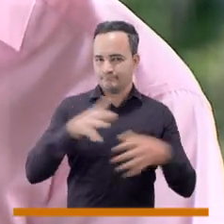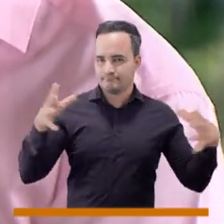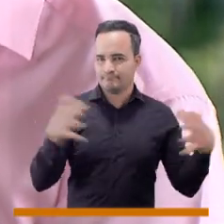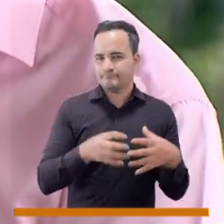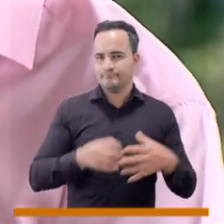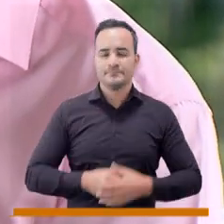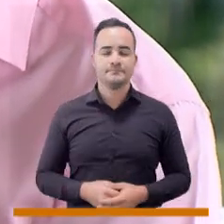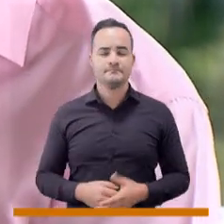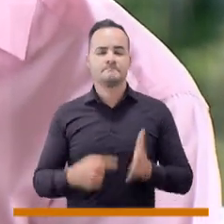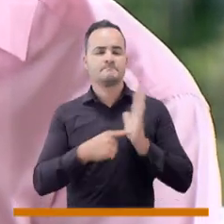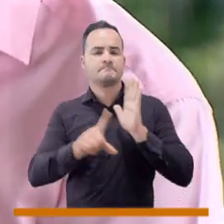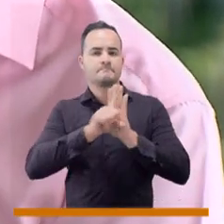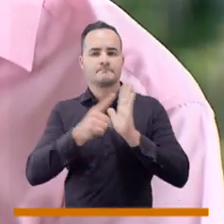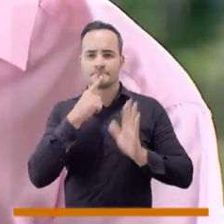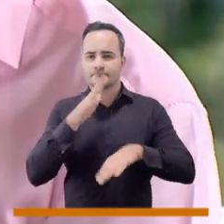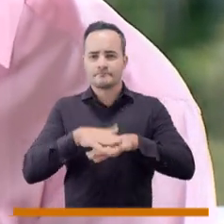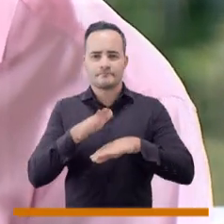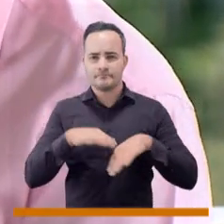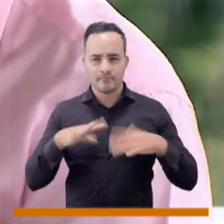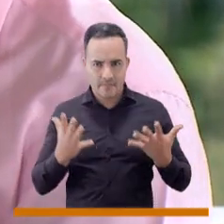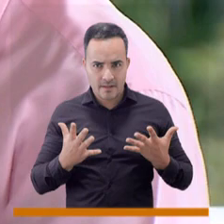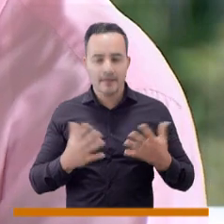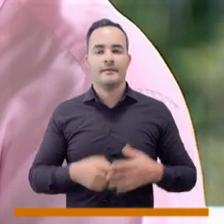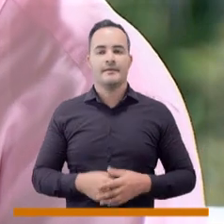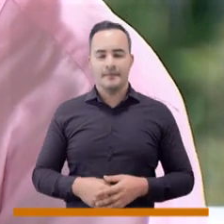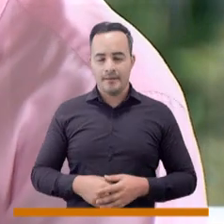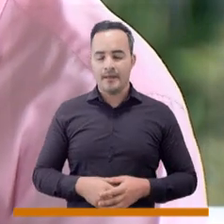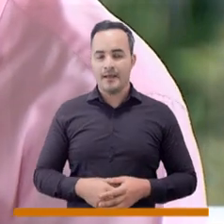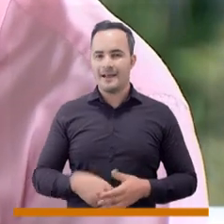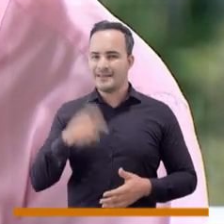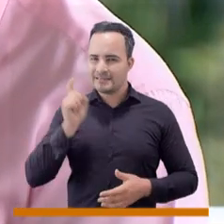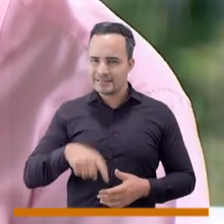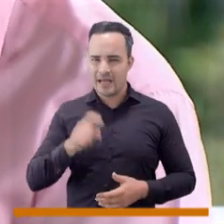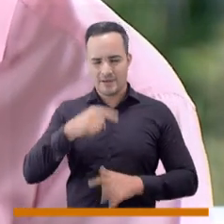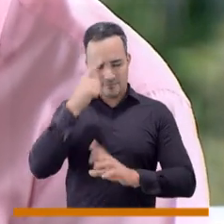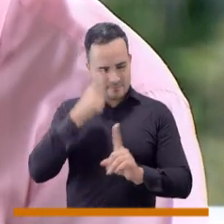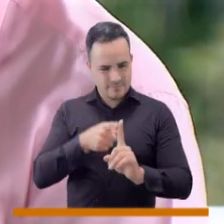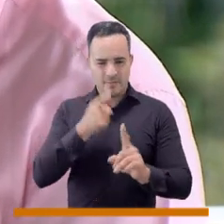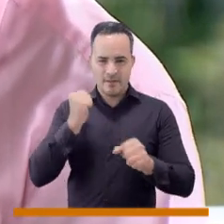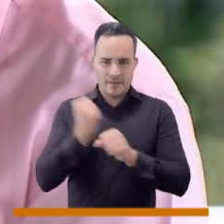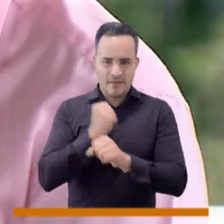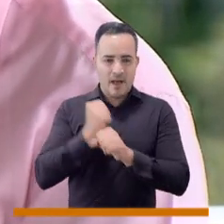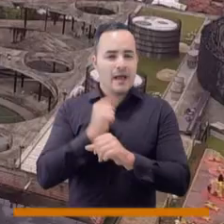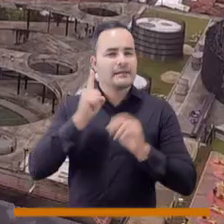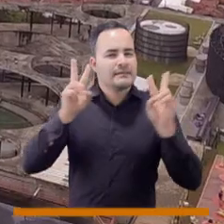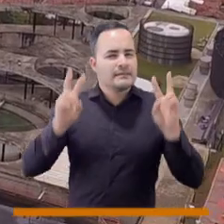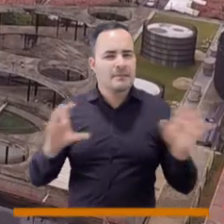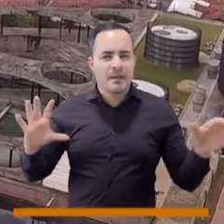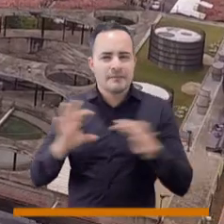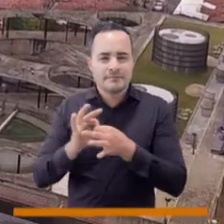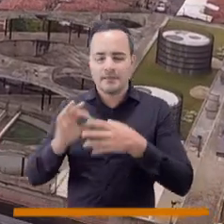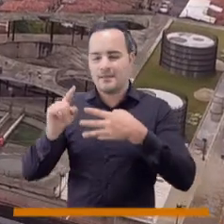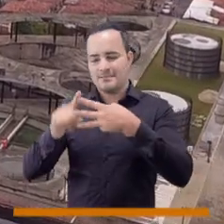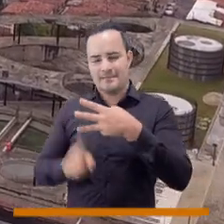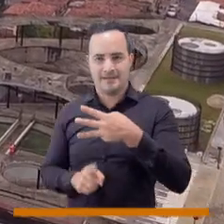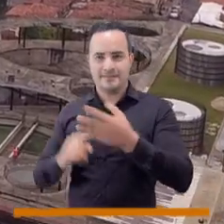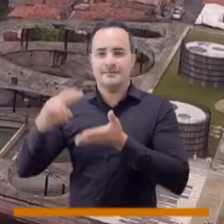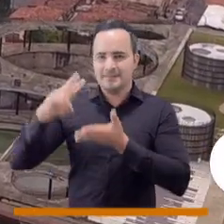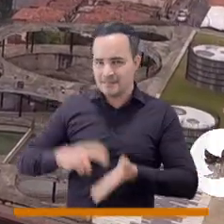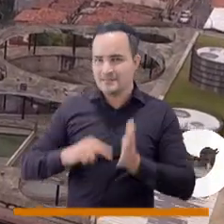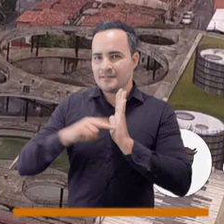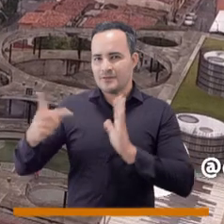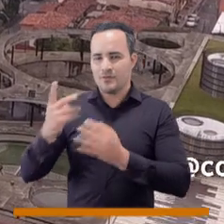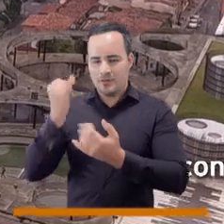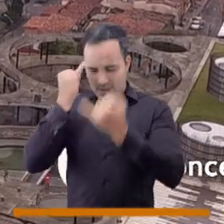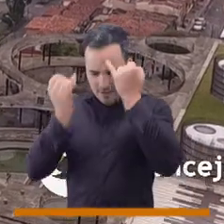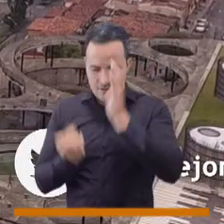¿cierto? Y dice que todo debe girar en torno hacia el trabajo en ciencia, tecnología e innovación, como la creación de